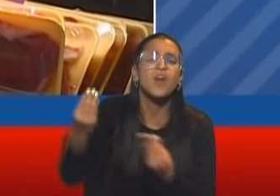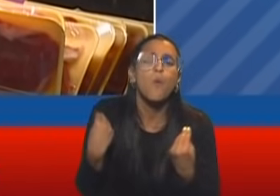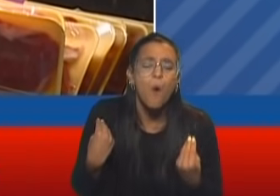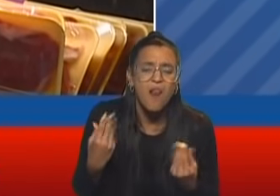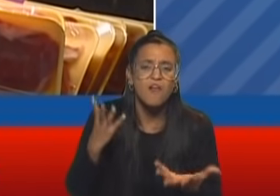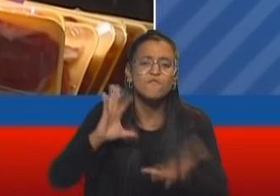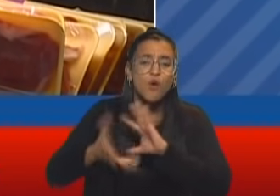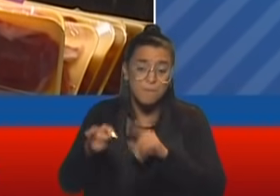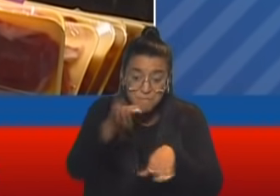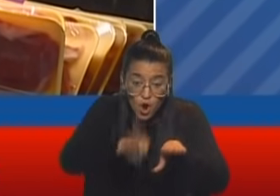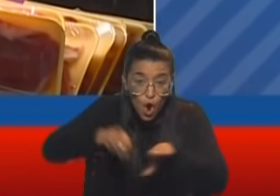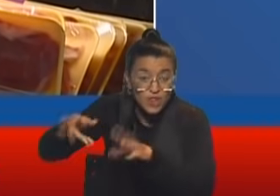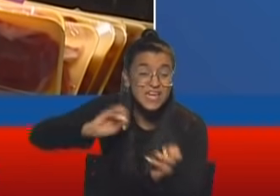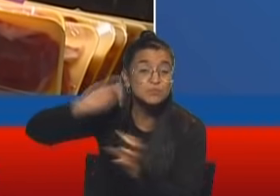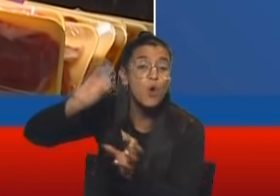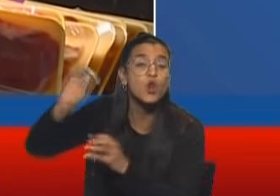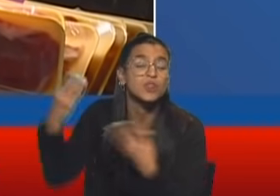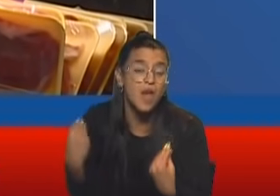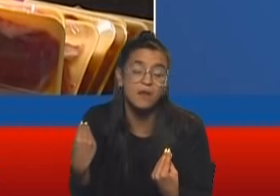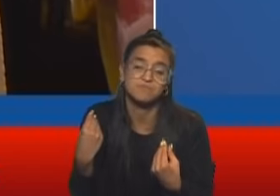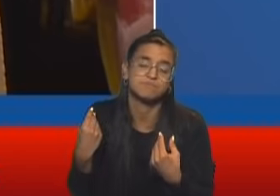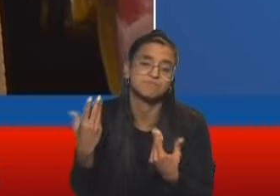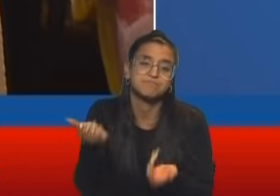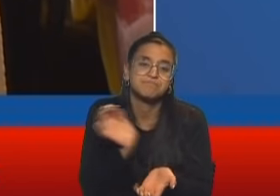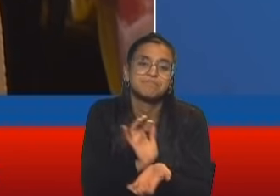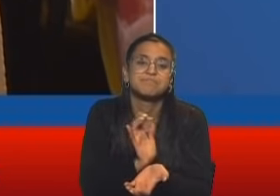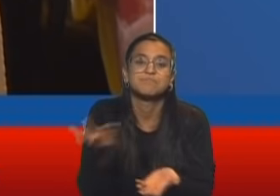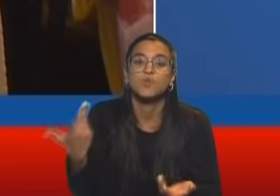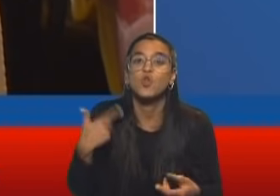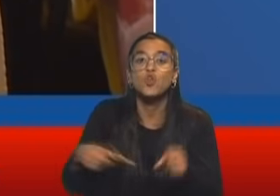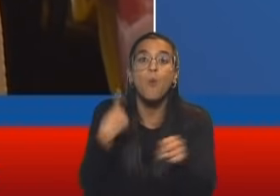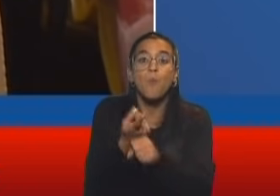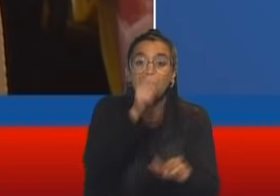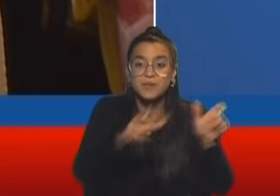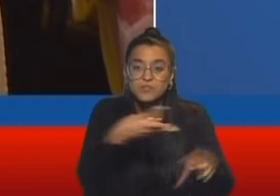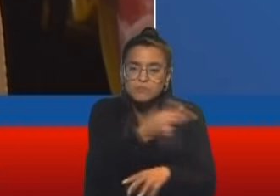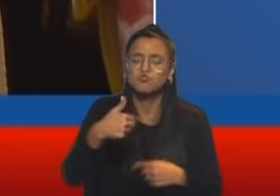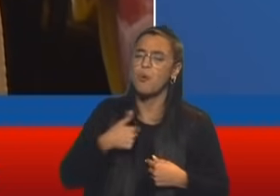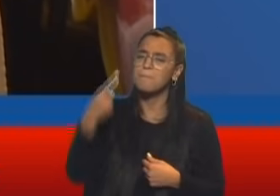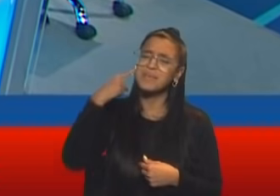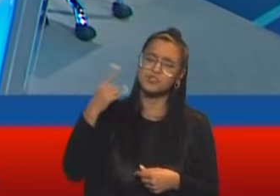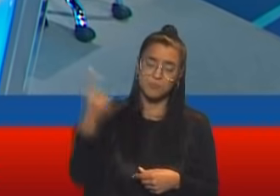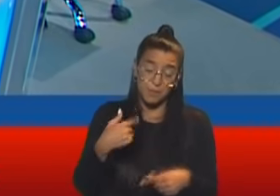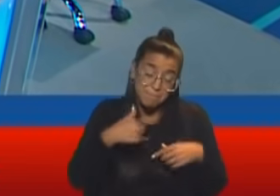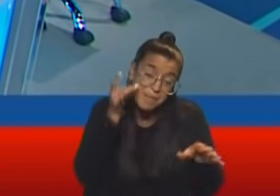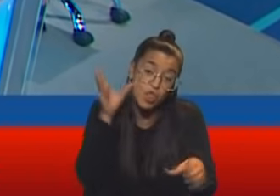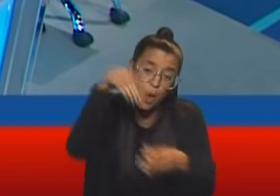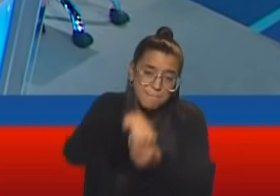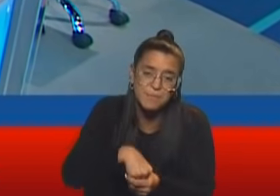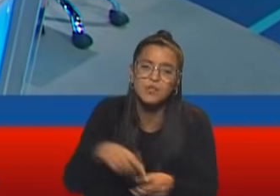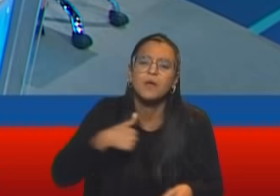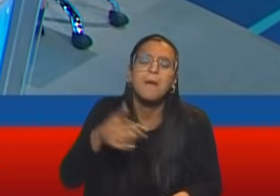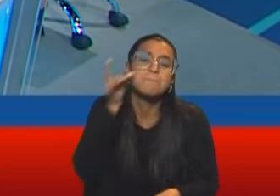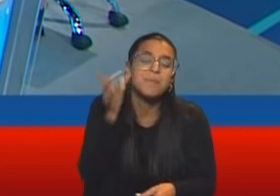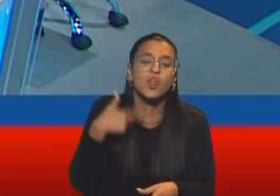de qué manera esos cortes que se exportan no pueden llegar a la mesa de los argentinos? Yo creo que ahí hay una mentira igual en los cortes, disculpame que me meta, en los cortes